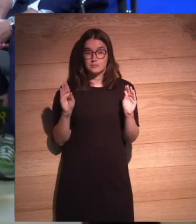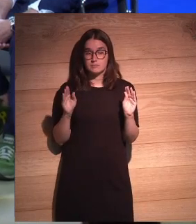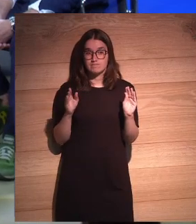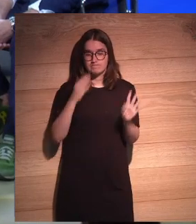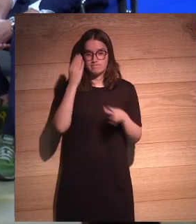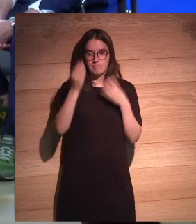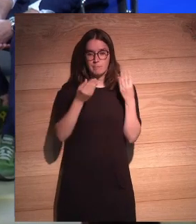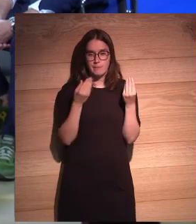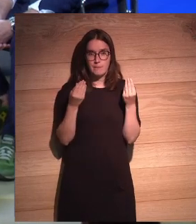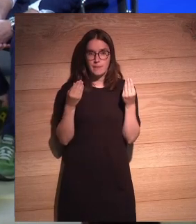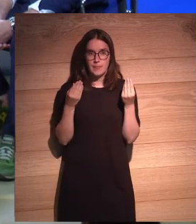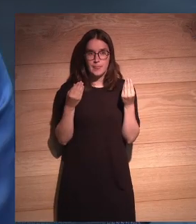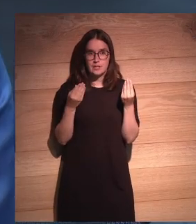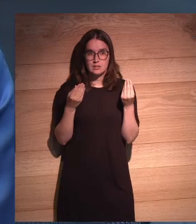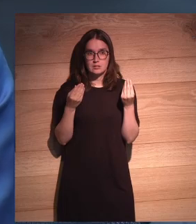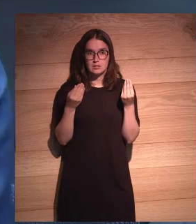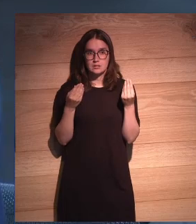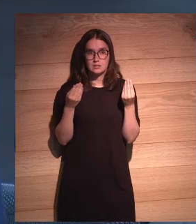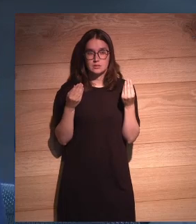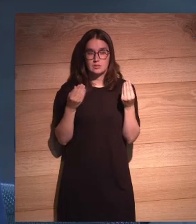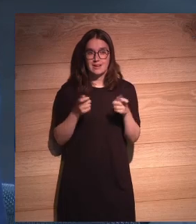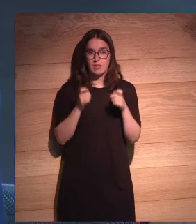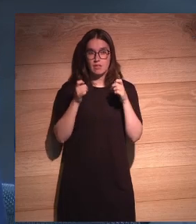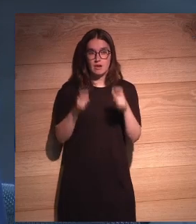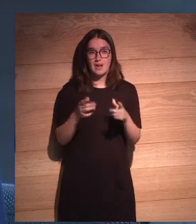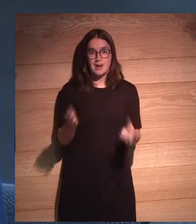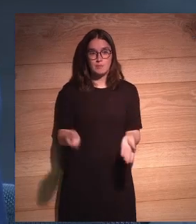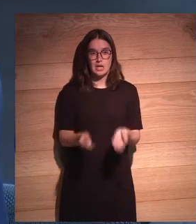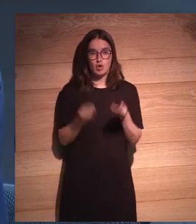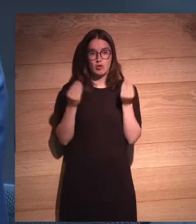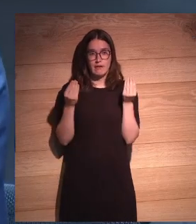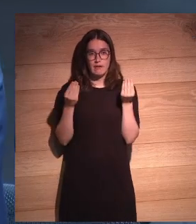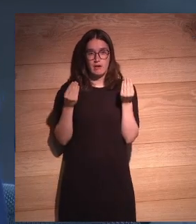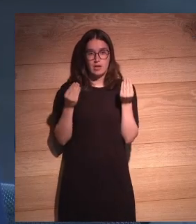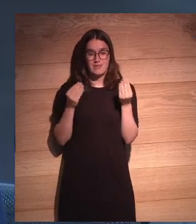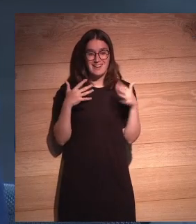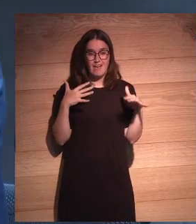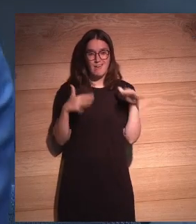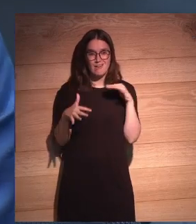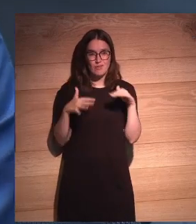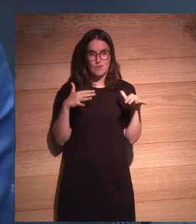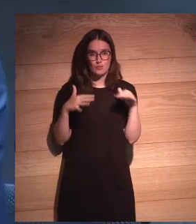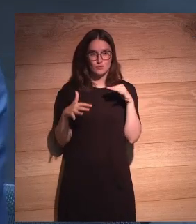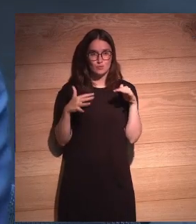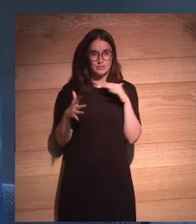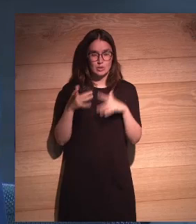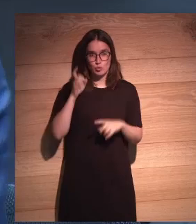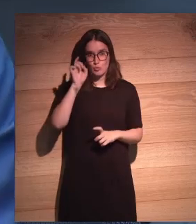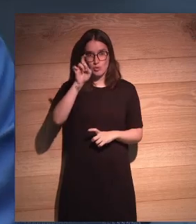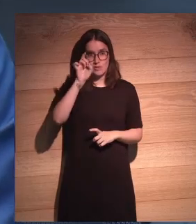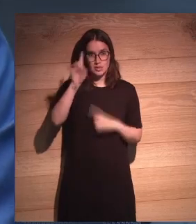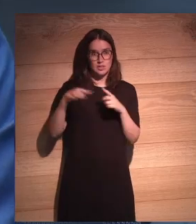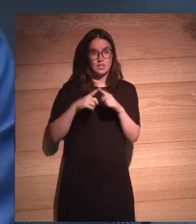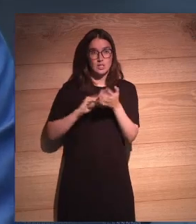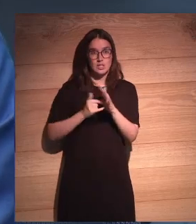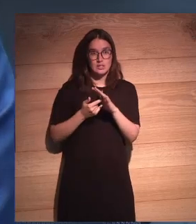yo diría que en la medida en la que contribuyen a la mejora de la acción de los profesores y